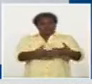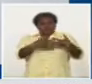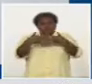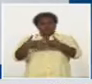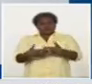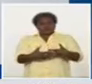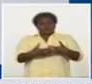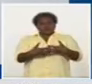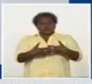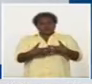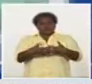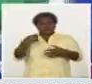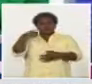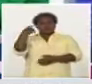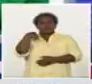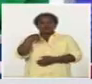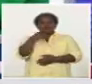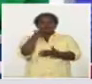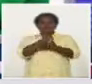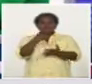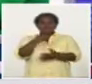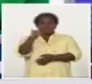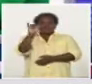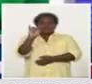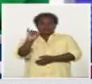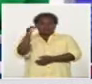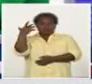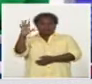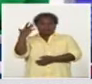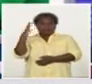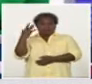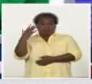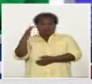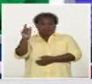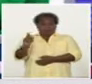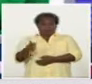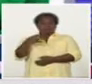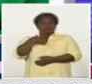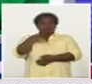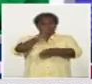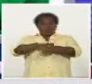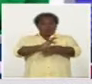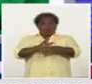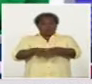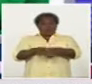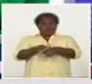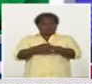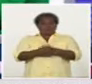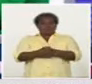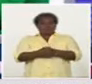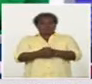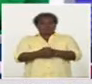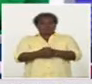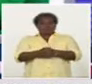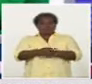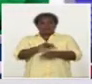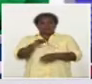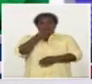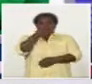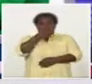ayer se diagnostican también 6 extranjeros con COVID-19 en nuestro país. Como ya había dicho, un